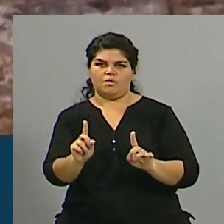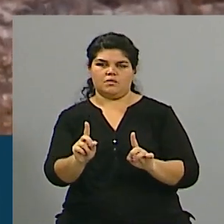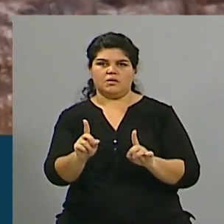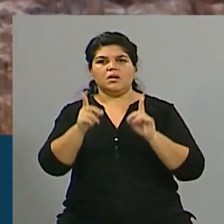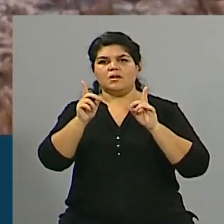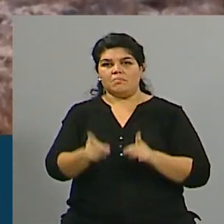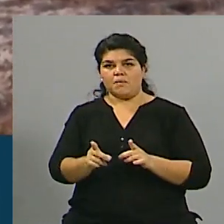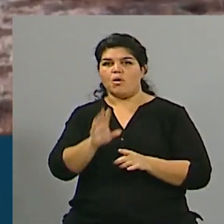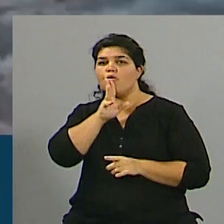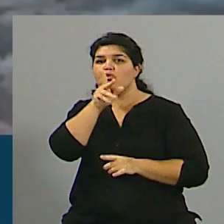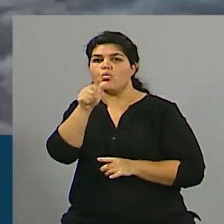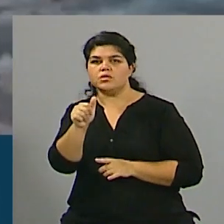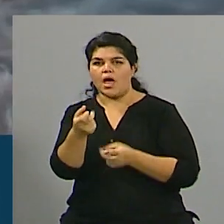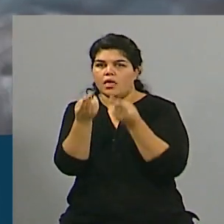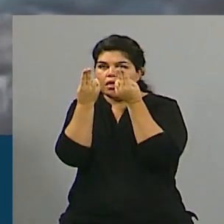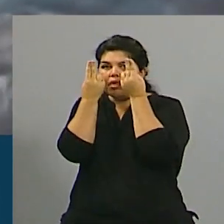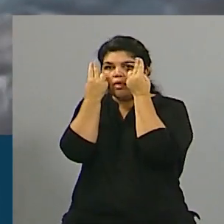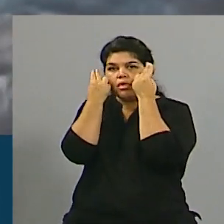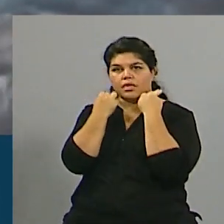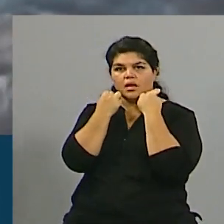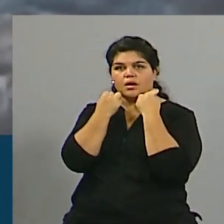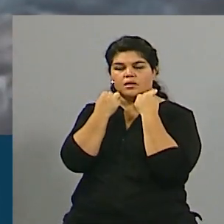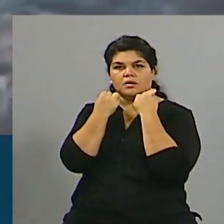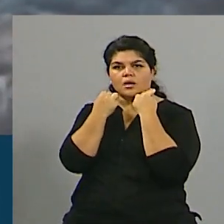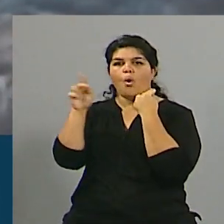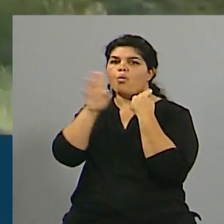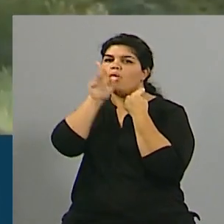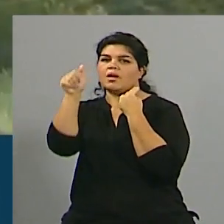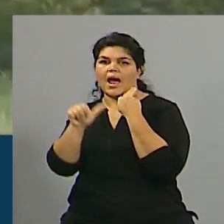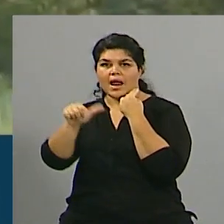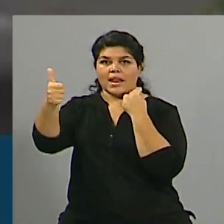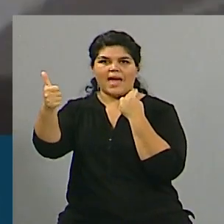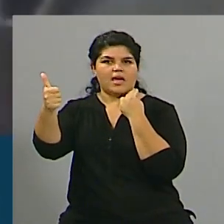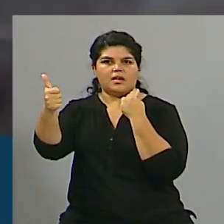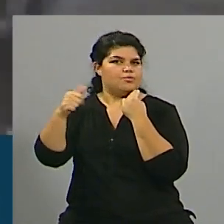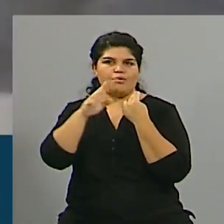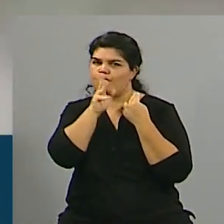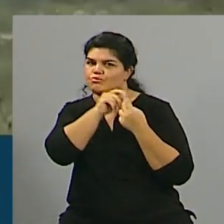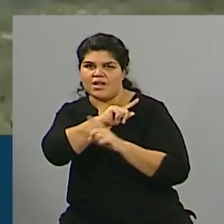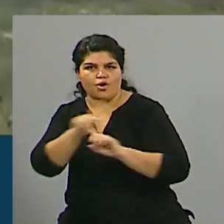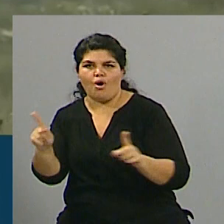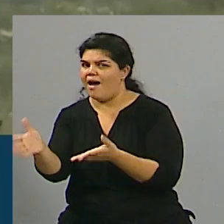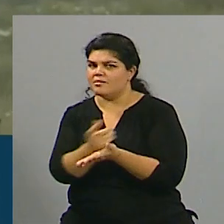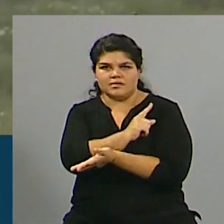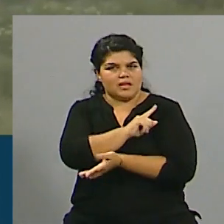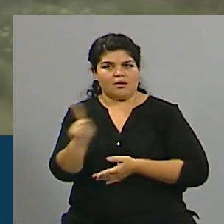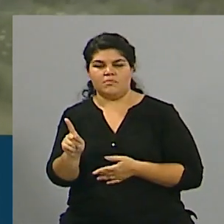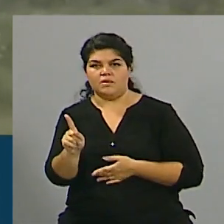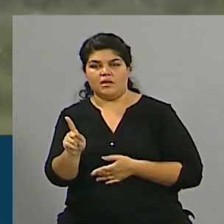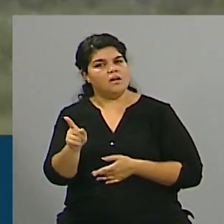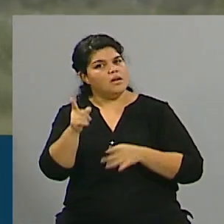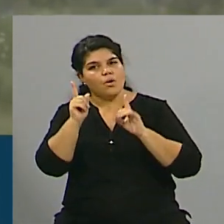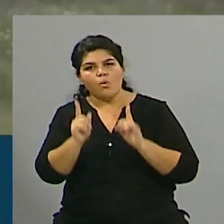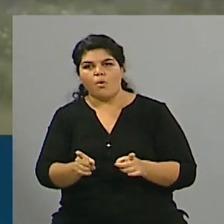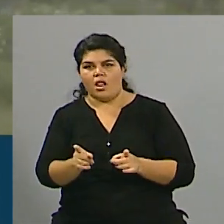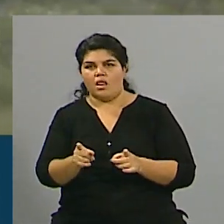con Ucrania, o sea, sanciones aplicadas por la Comunidad Europea y los Estados Unidos. Es ahí donde yo creo que justamente se juegan